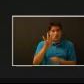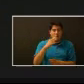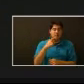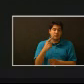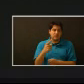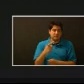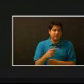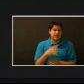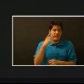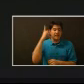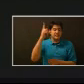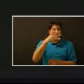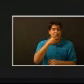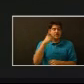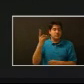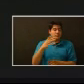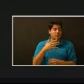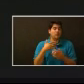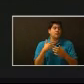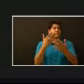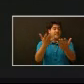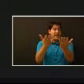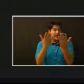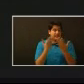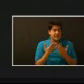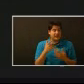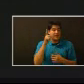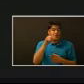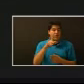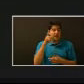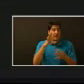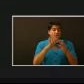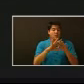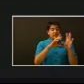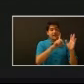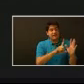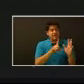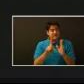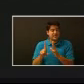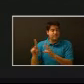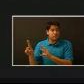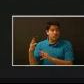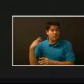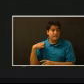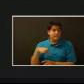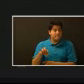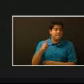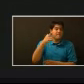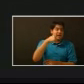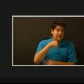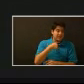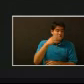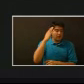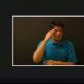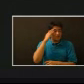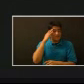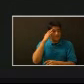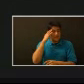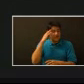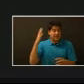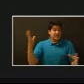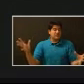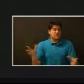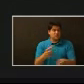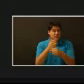Américas. El Señor Dios me ha dado lengua de discípulo para que yo sepa sostener con